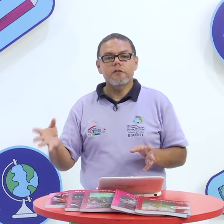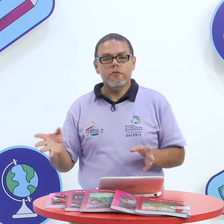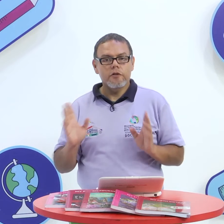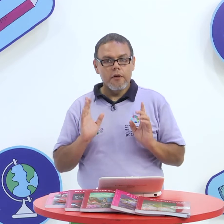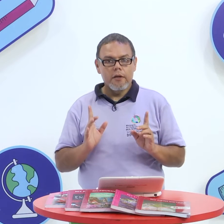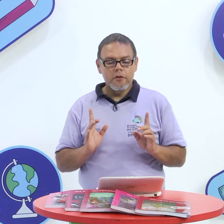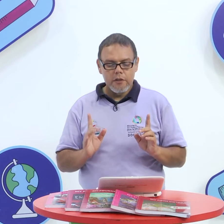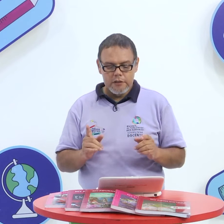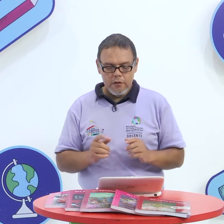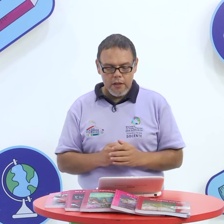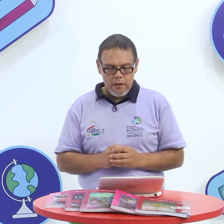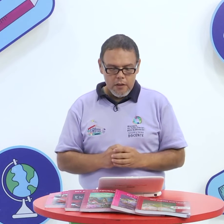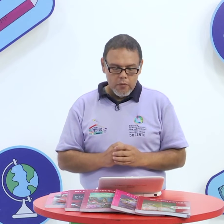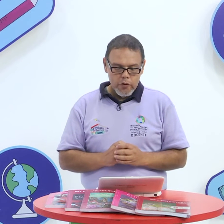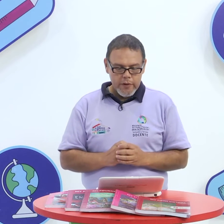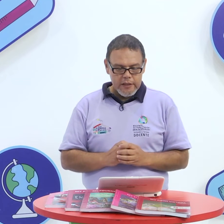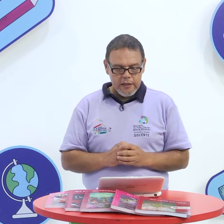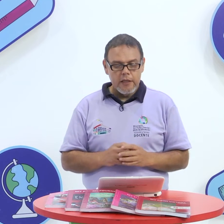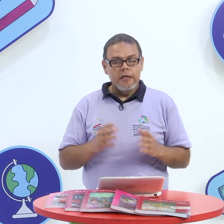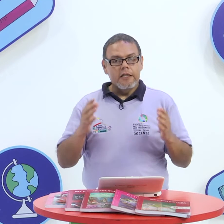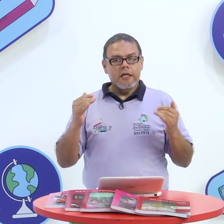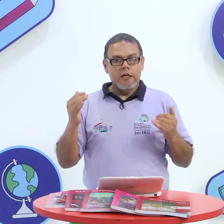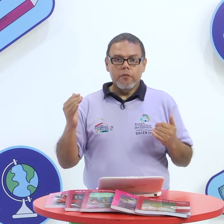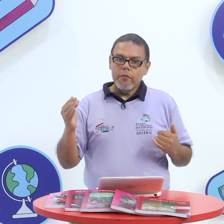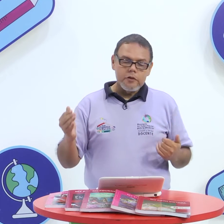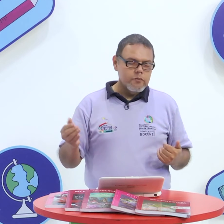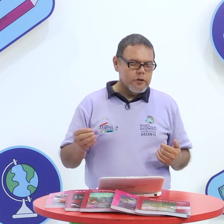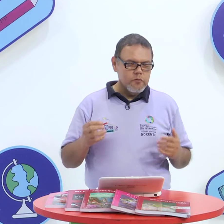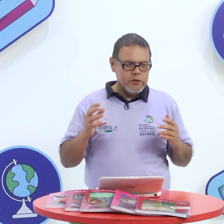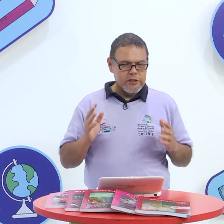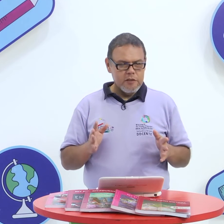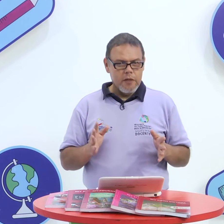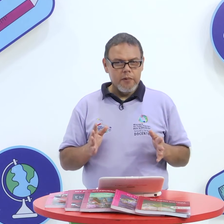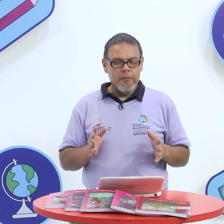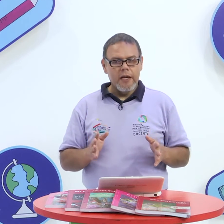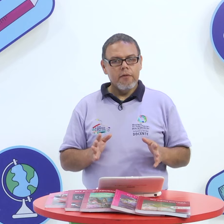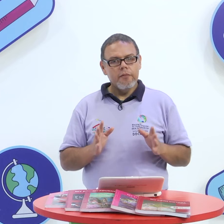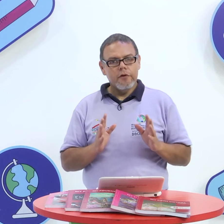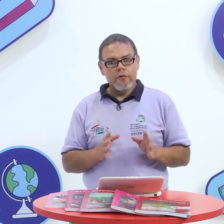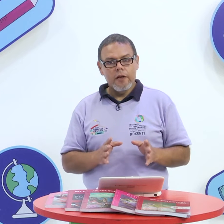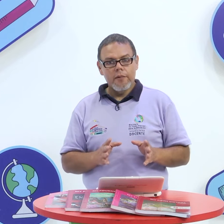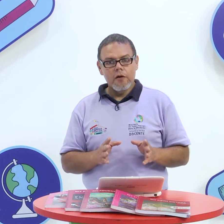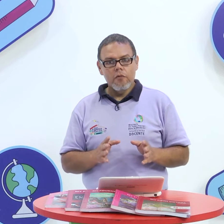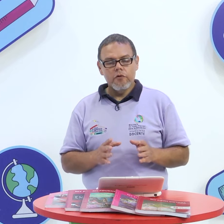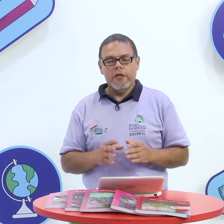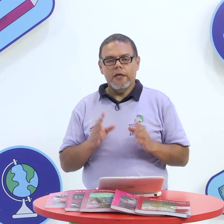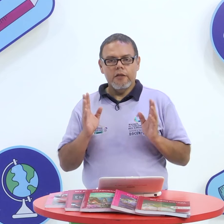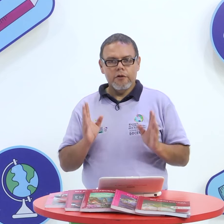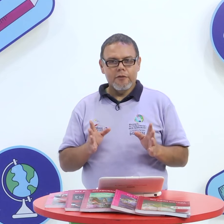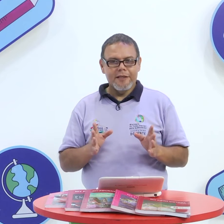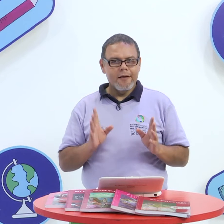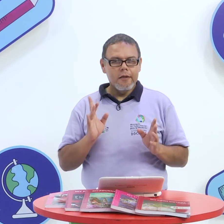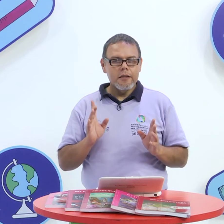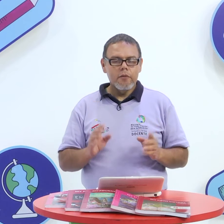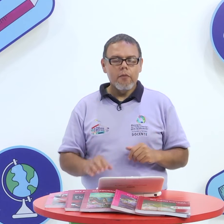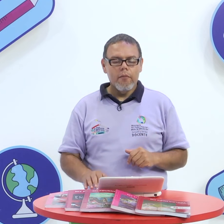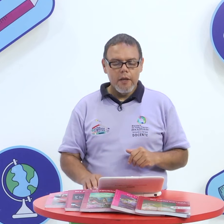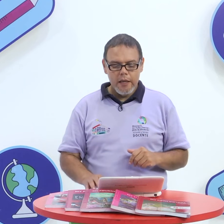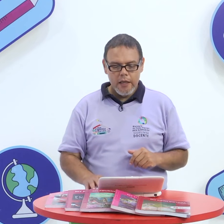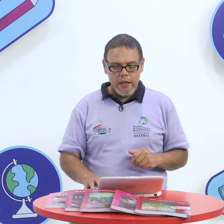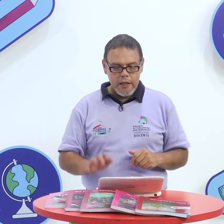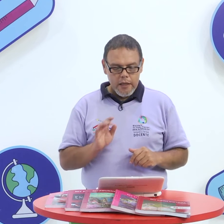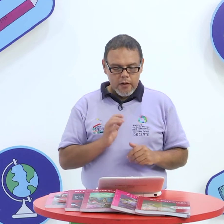de esto, porque estoy hablando de this, ¿ok? Muy pendiente. Tenemos, por supuesto, muchísimas más palabras, pero son las más comunes. En nuestro material